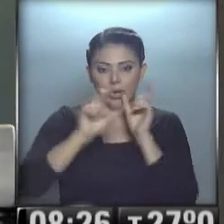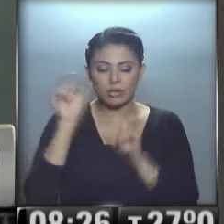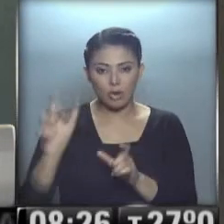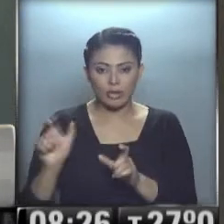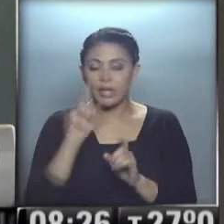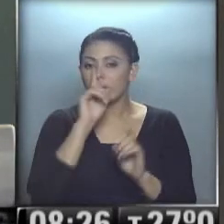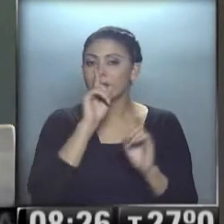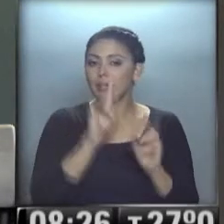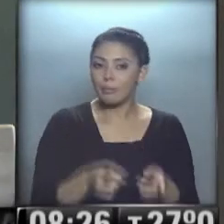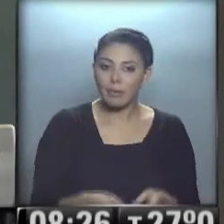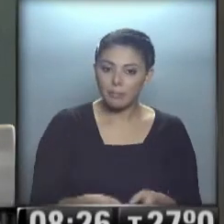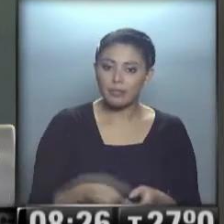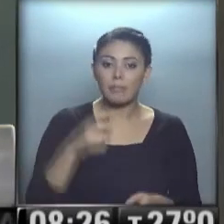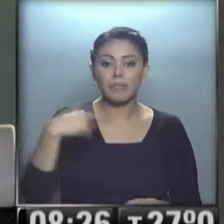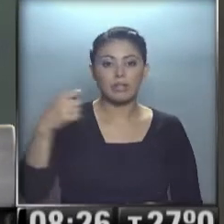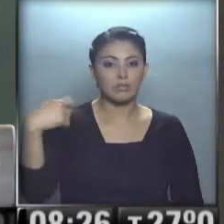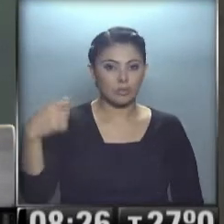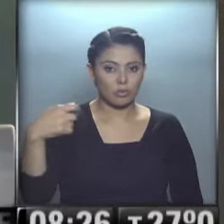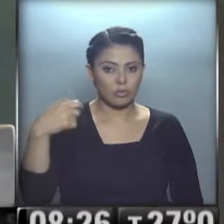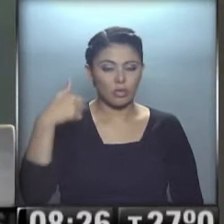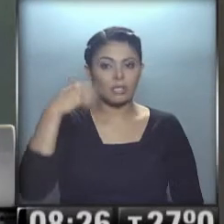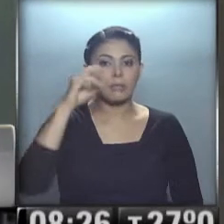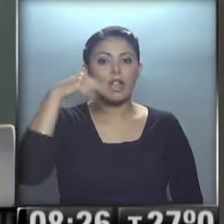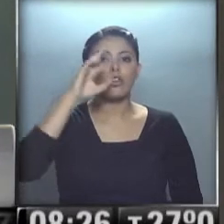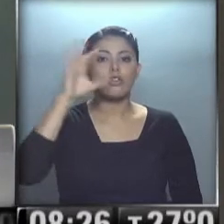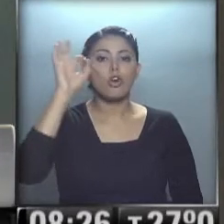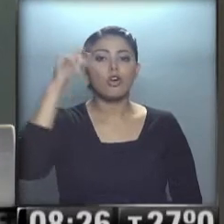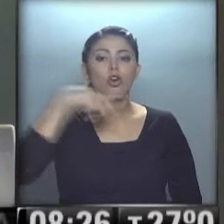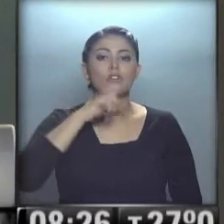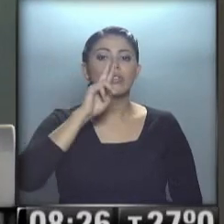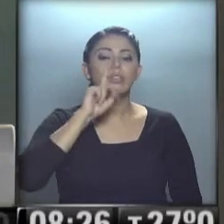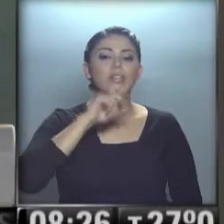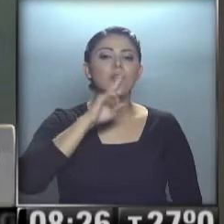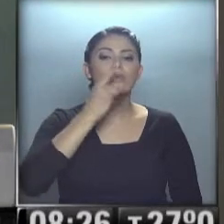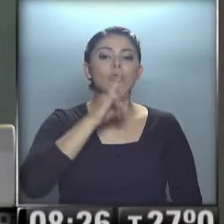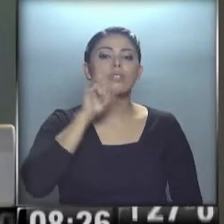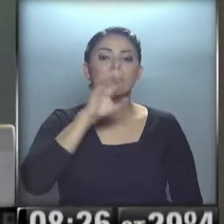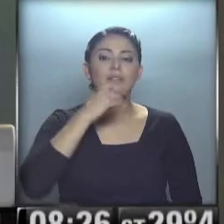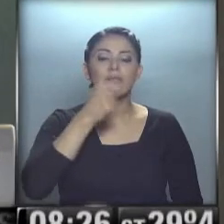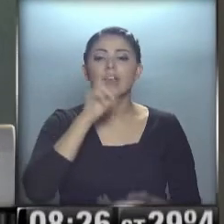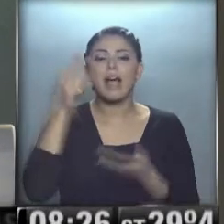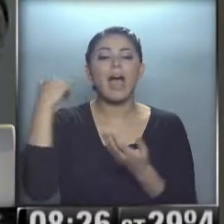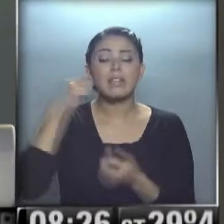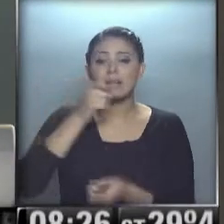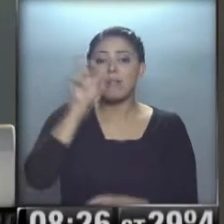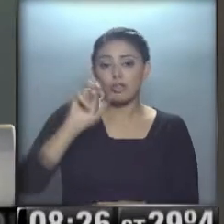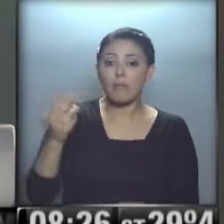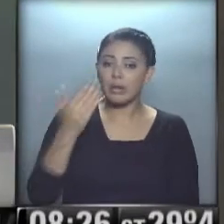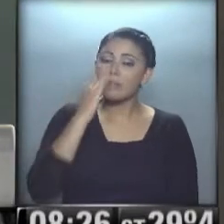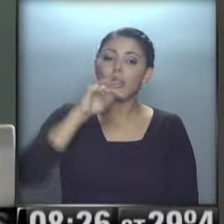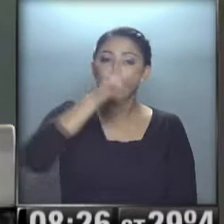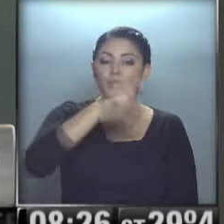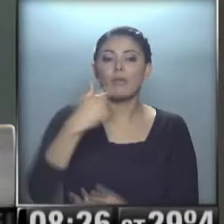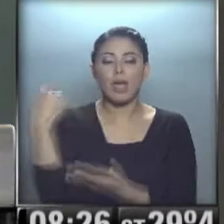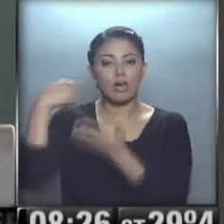A su vez también pensiones no contributivas, que antes eran un mecanismo de sustitución. Tenía que morirse una persona para acceder otra.